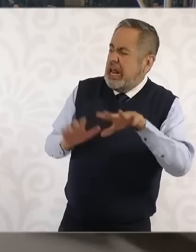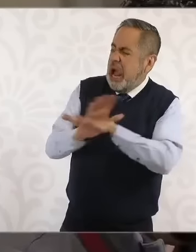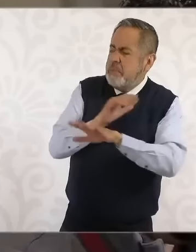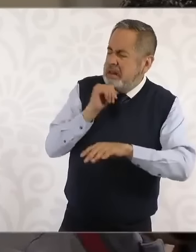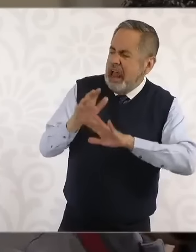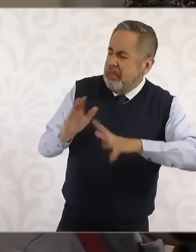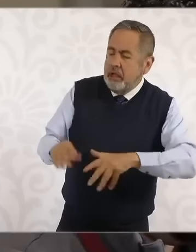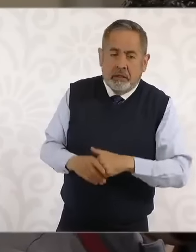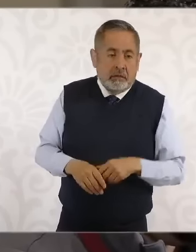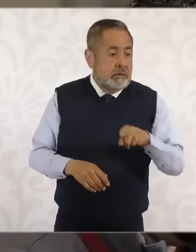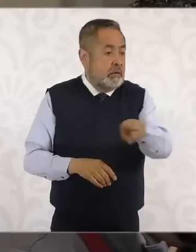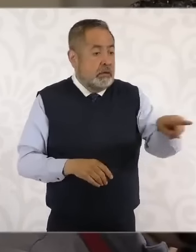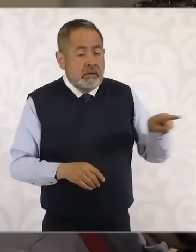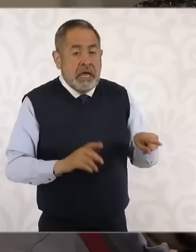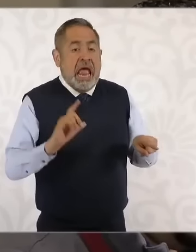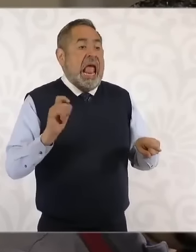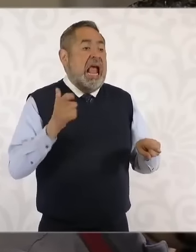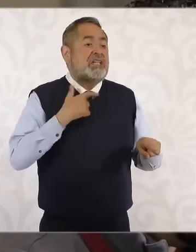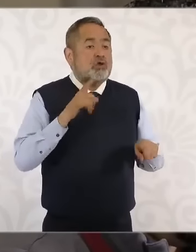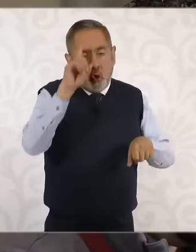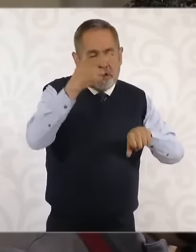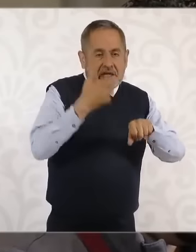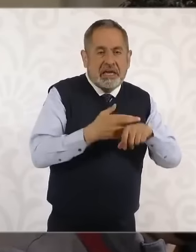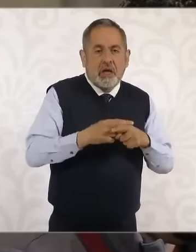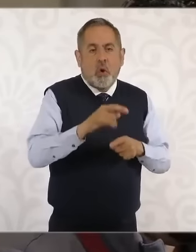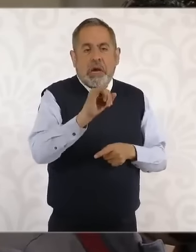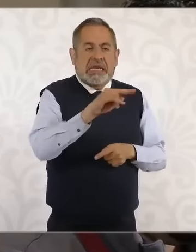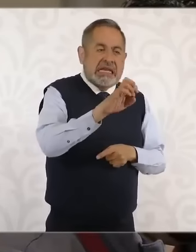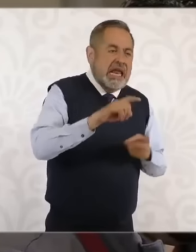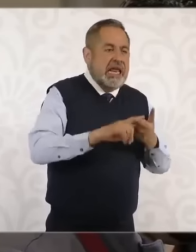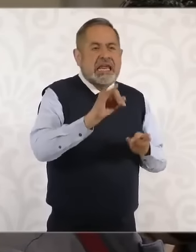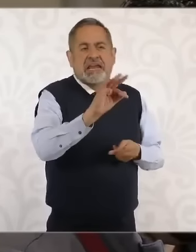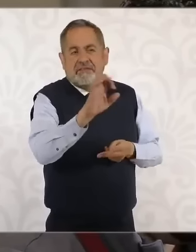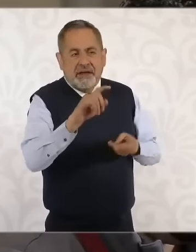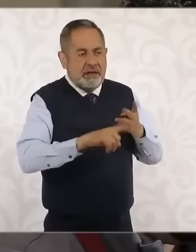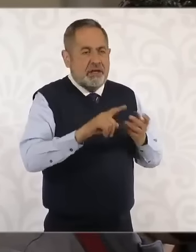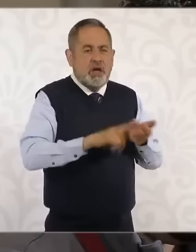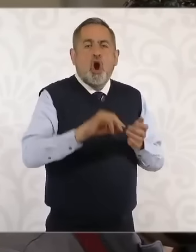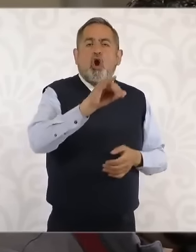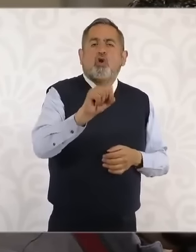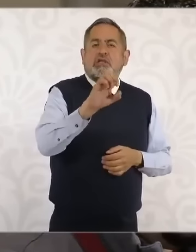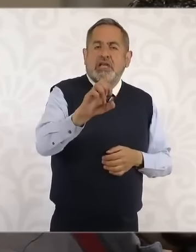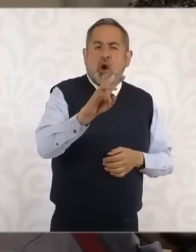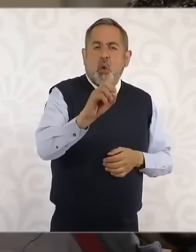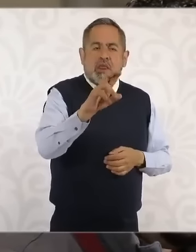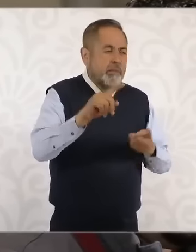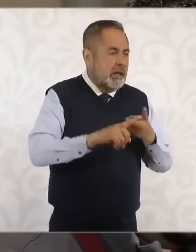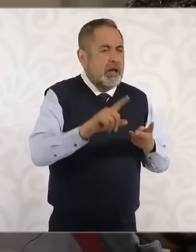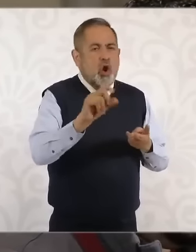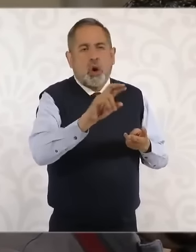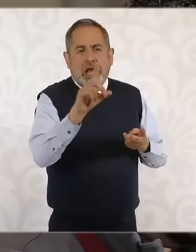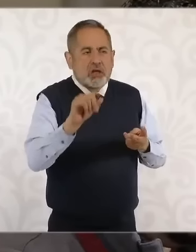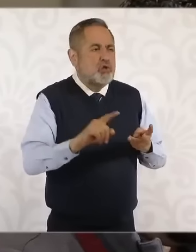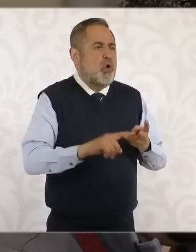igual que los exconsejeros del IFE-INE, José Woldenberg, el propio Luis Carlos Ugalde, Valdés Zurita, Lorenzo